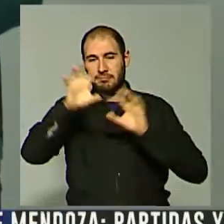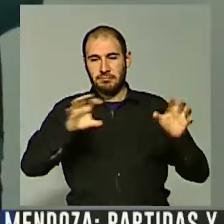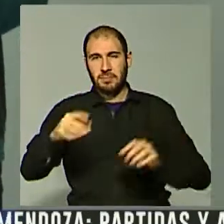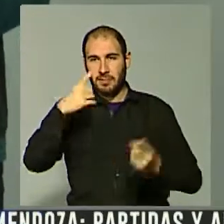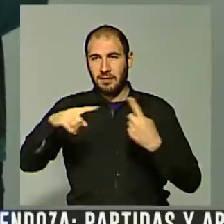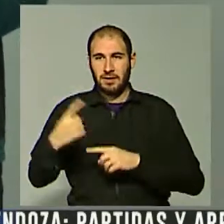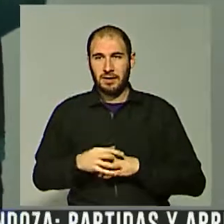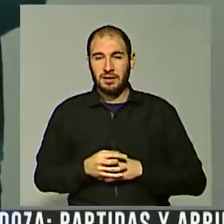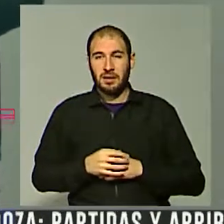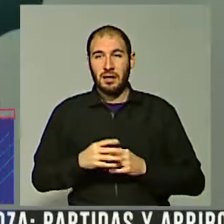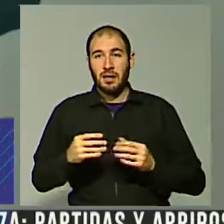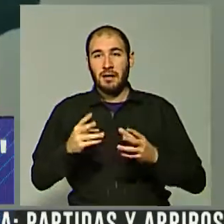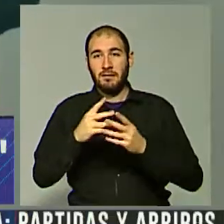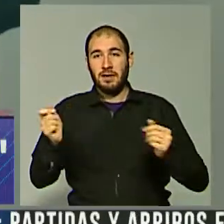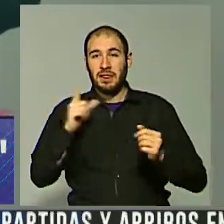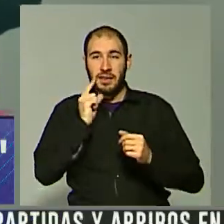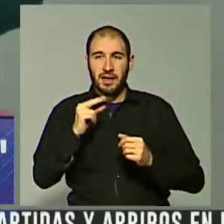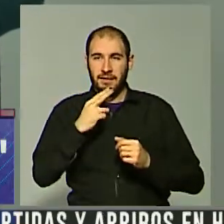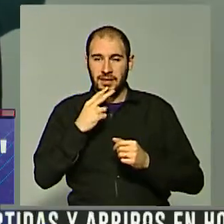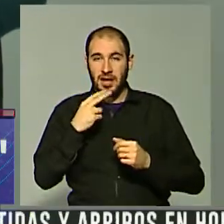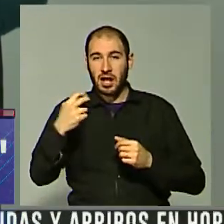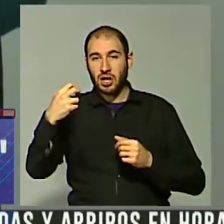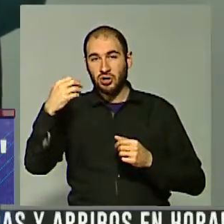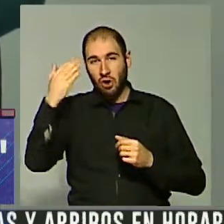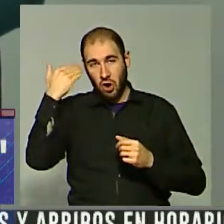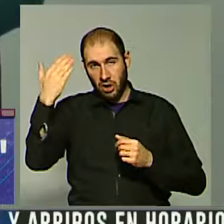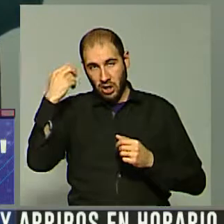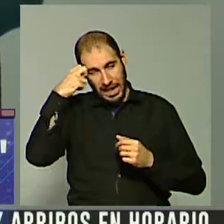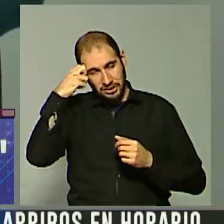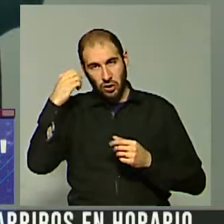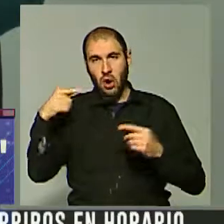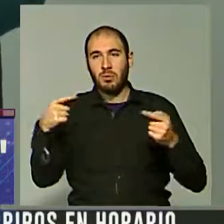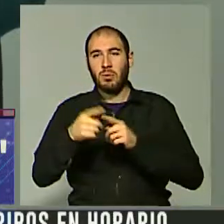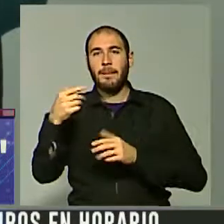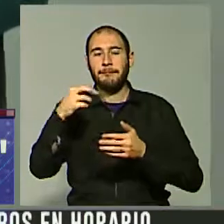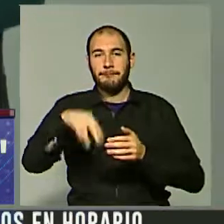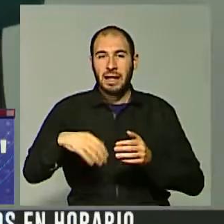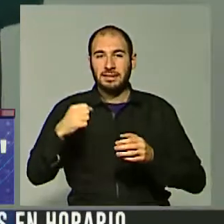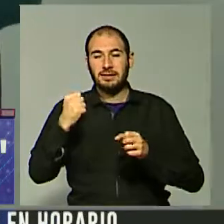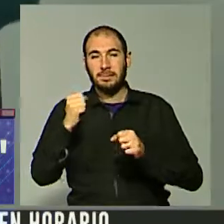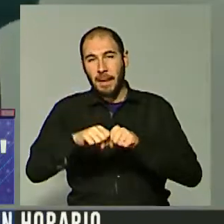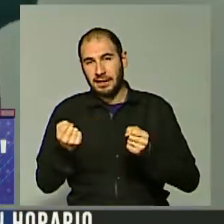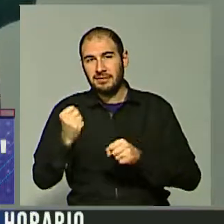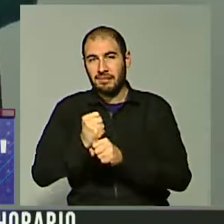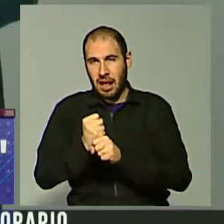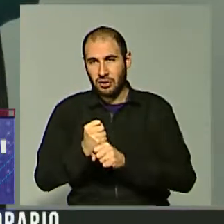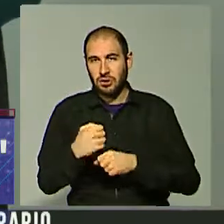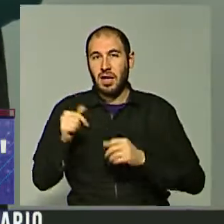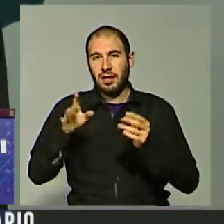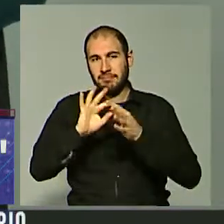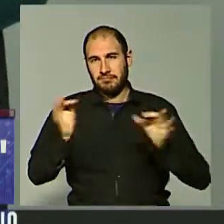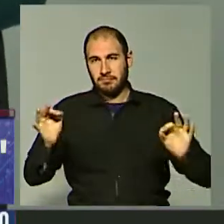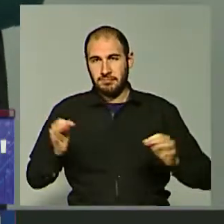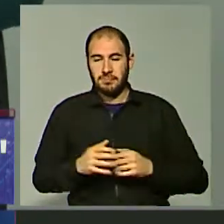del país. Va a confluir el próximo viernes en el Congreso y el objetivo es por pan y trabajo, marcha federal por pan y trabajo, así es la